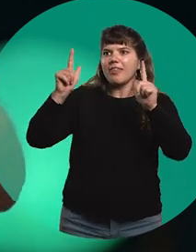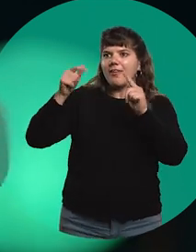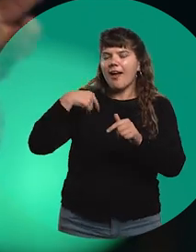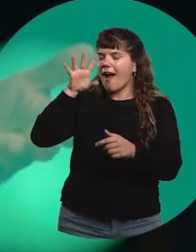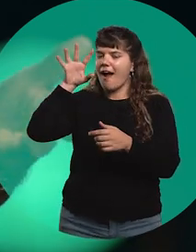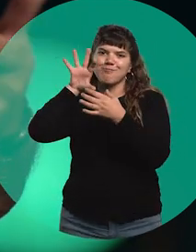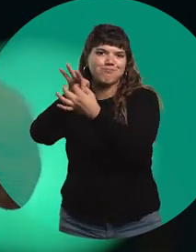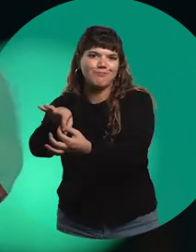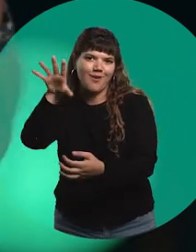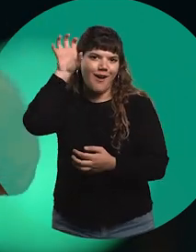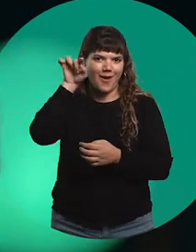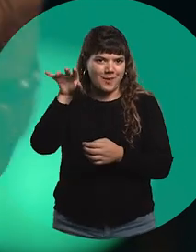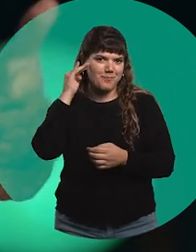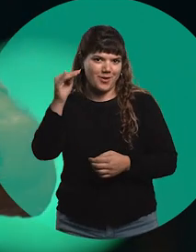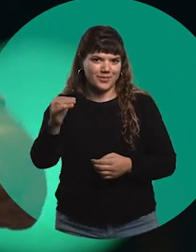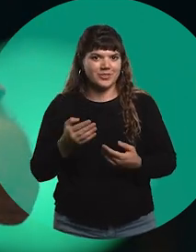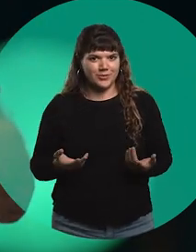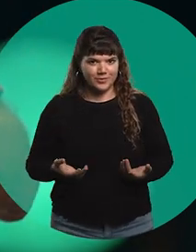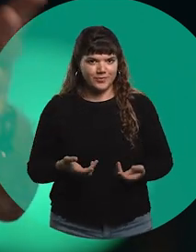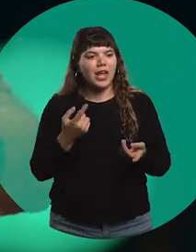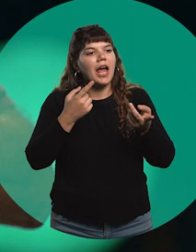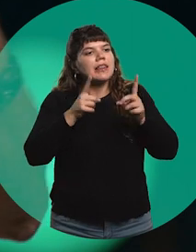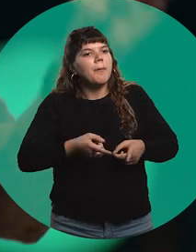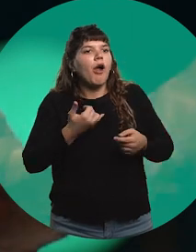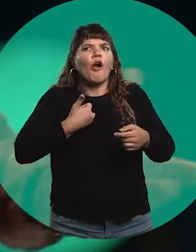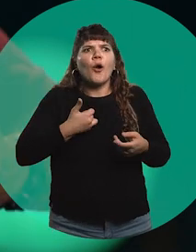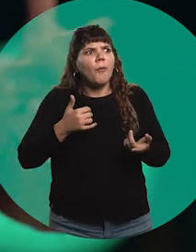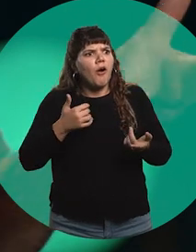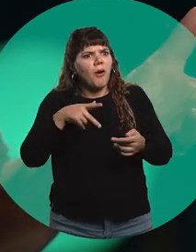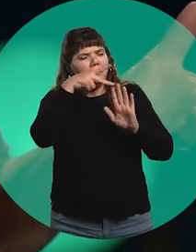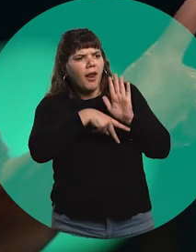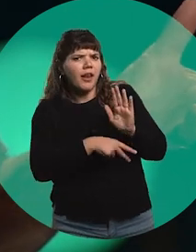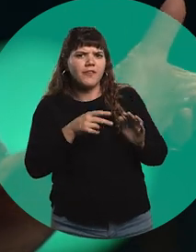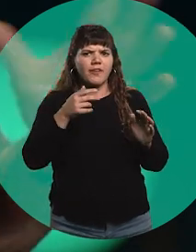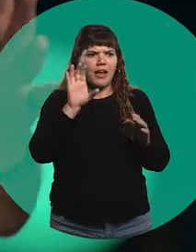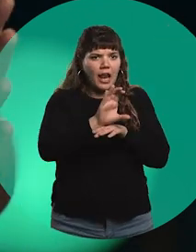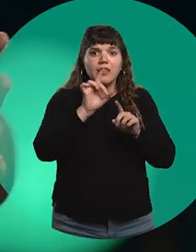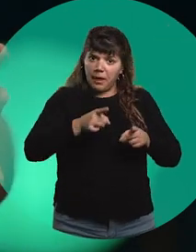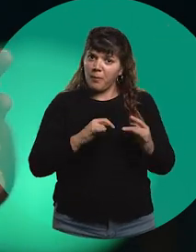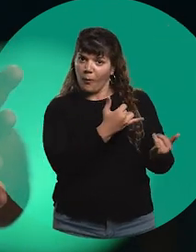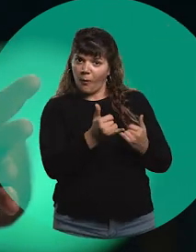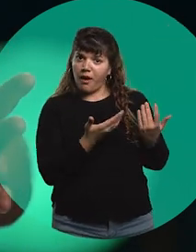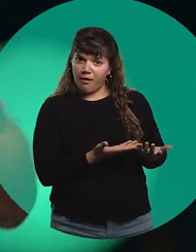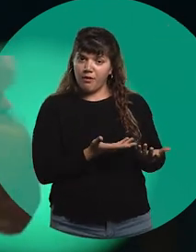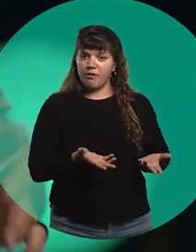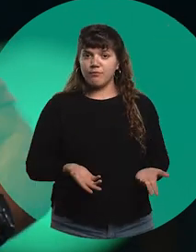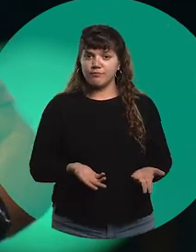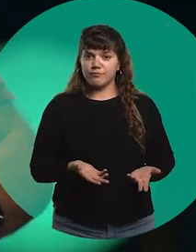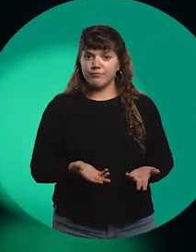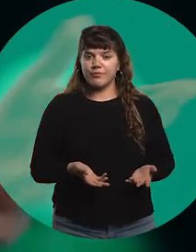o, bueno, la forma en lo que hablábamos recién, bueno, de cómo planificaba la clase era un gran juego. Es que